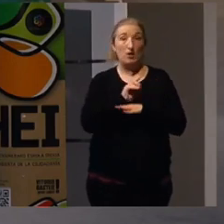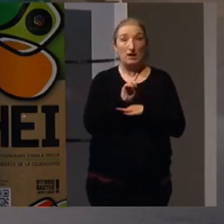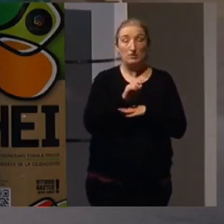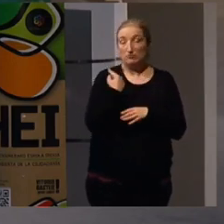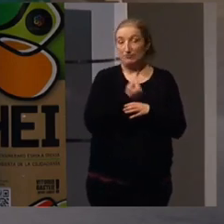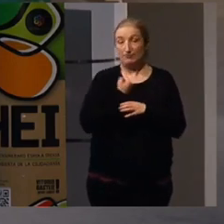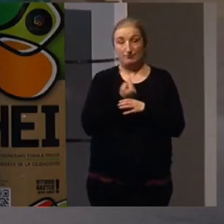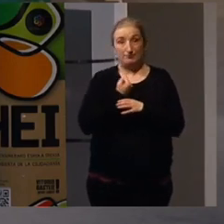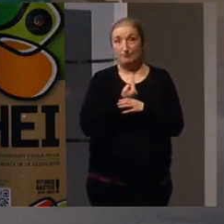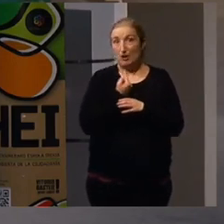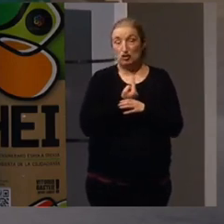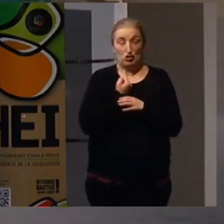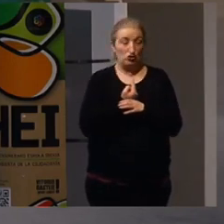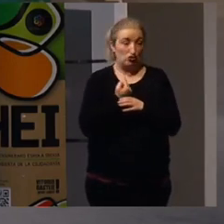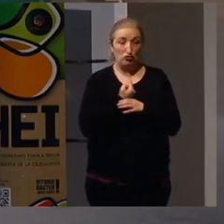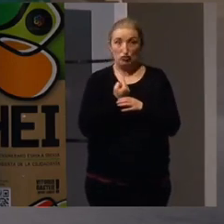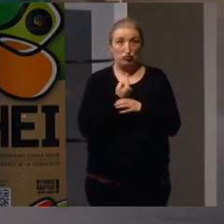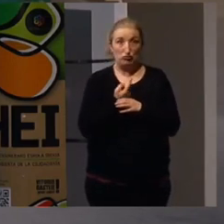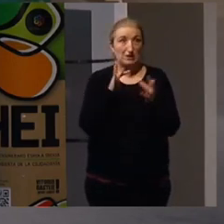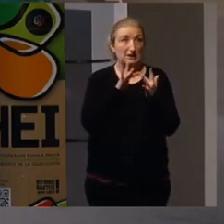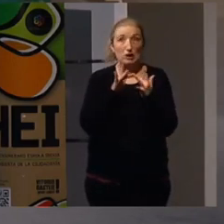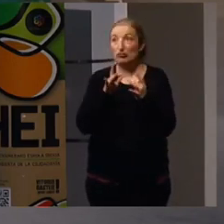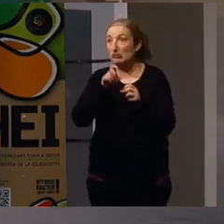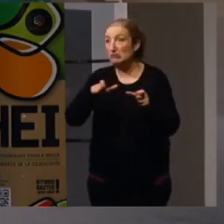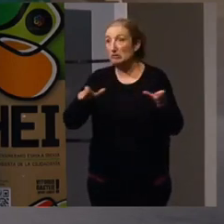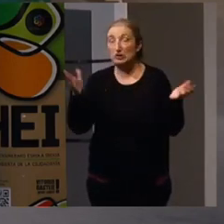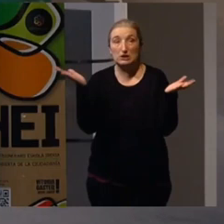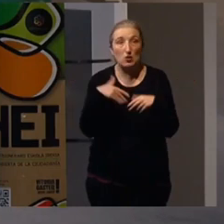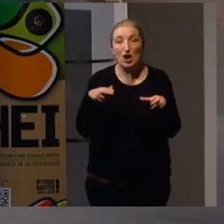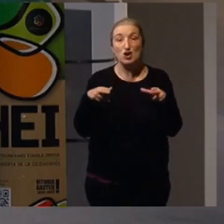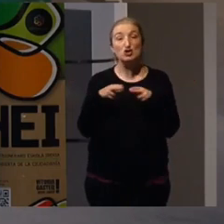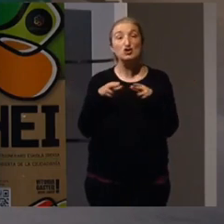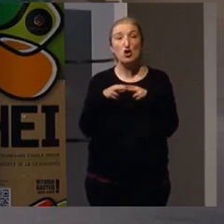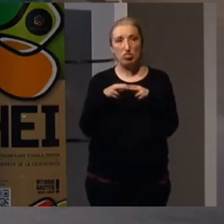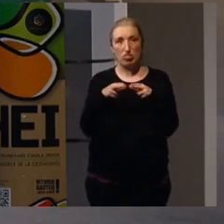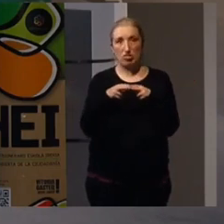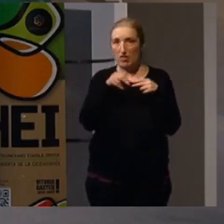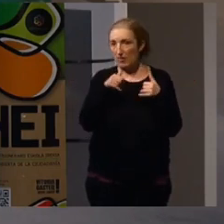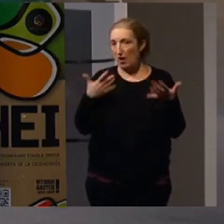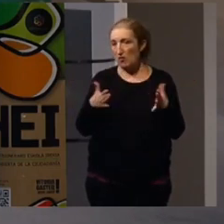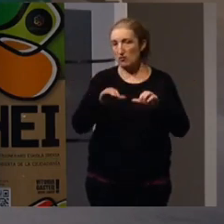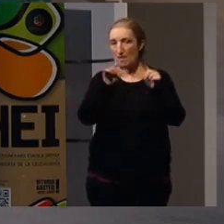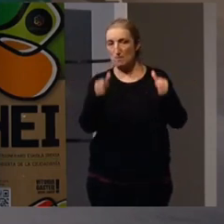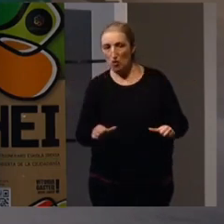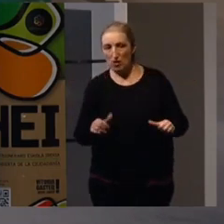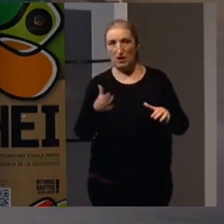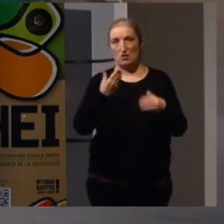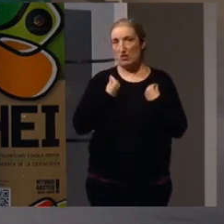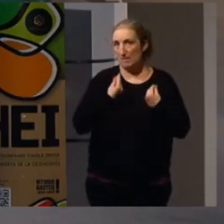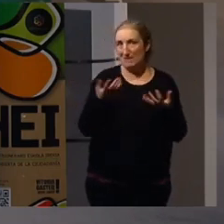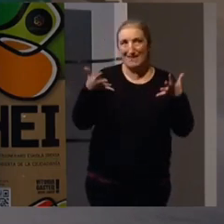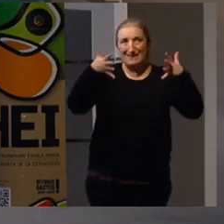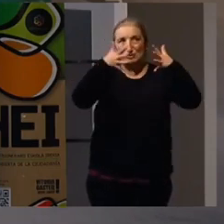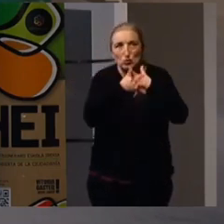red vincular y lo que se quedan es absolutamente solos y aislados. Y como en esta sociedad es muy difícil, ¿no?, en nuestro modo de vida y